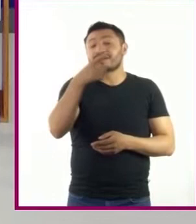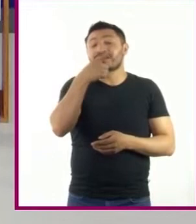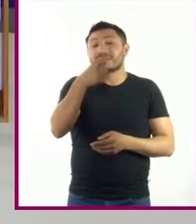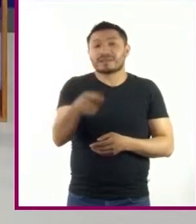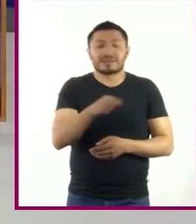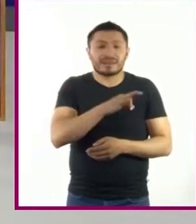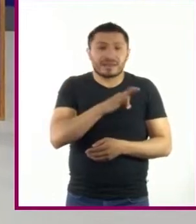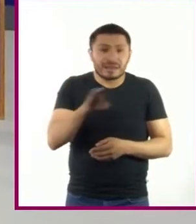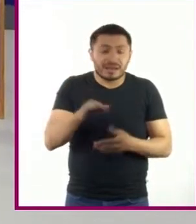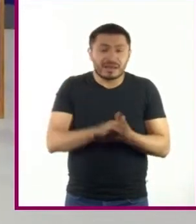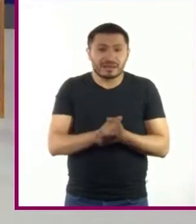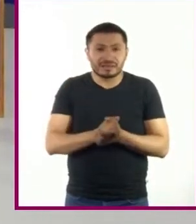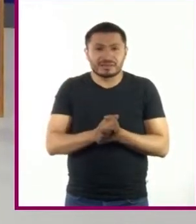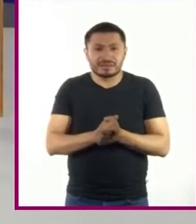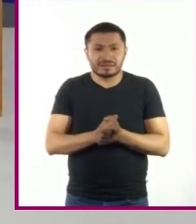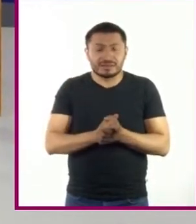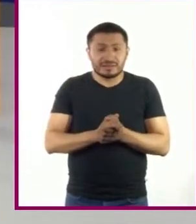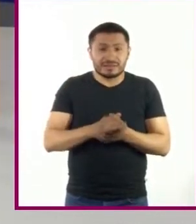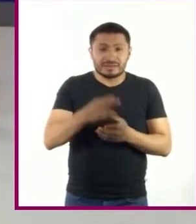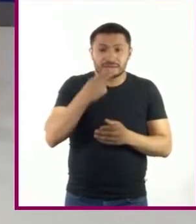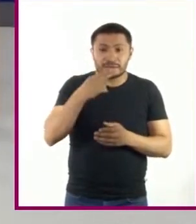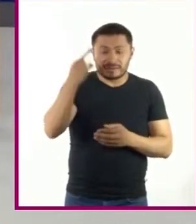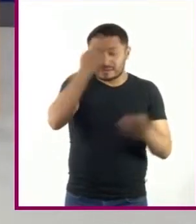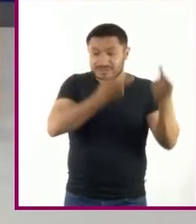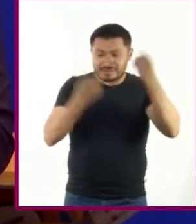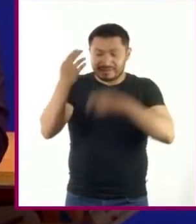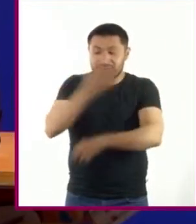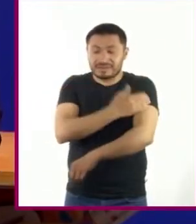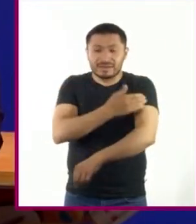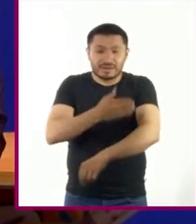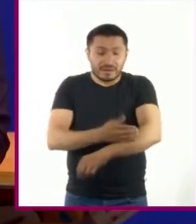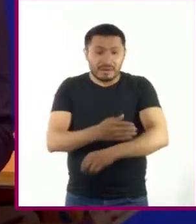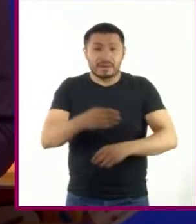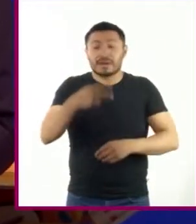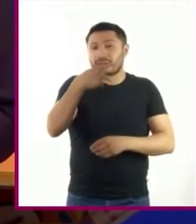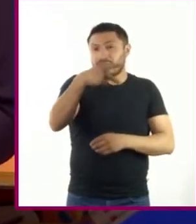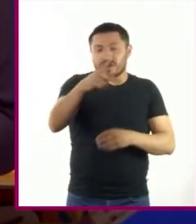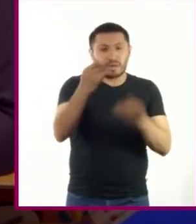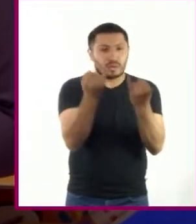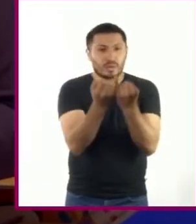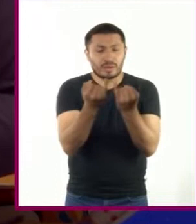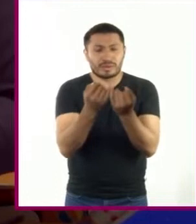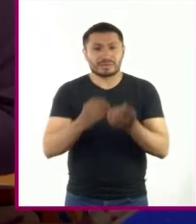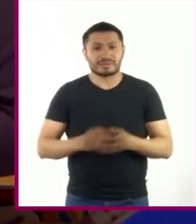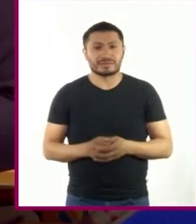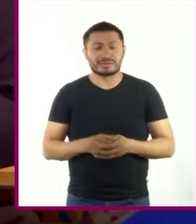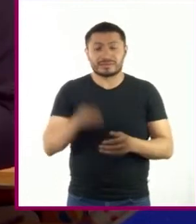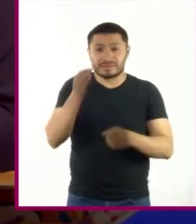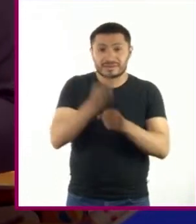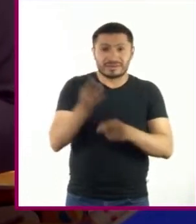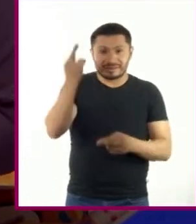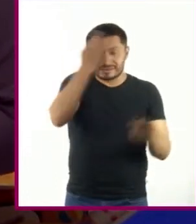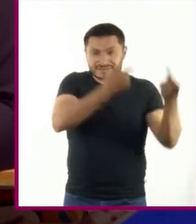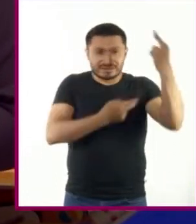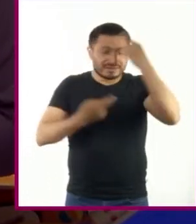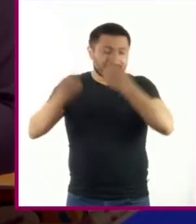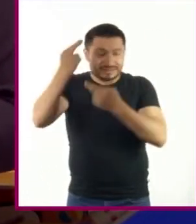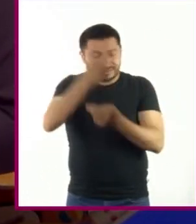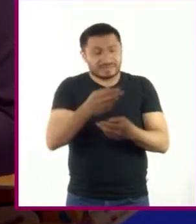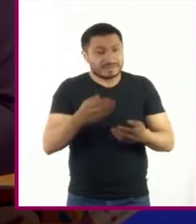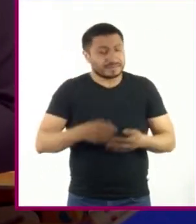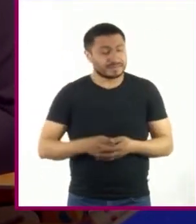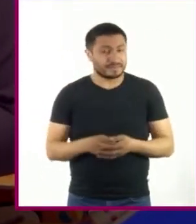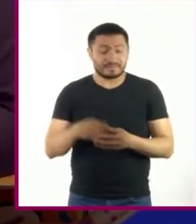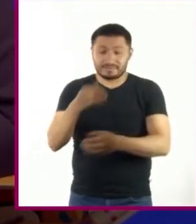utilizarse para revisar el de los compañeros y hasta el propio. ¿Qué te parece si recuperamos lo que vimos corrigiendo el texto de